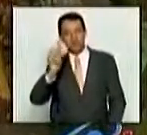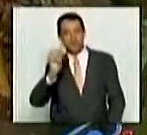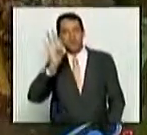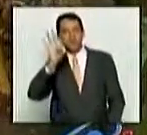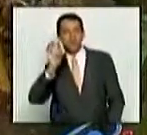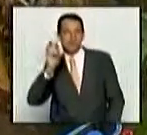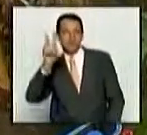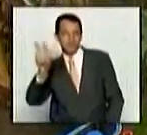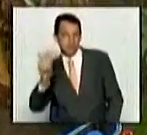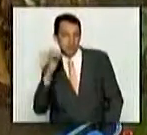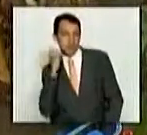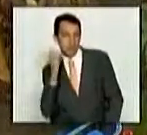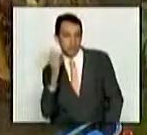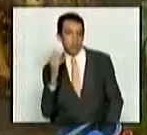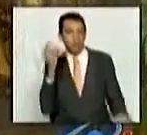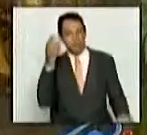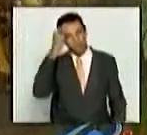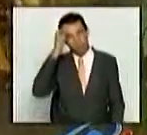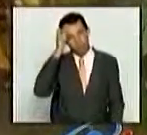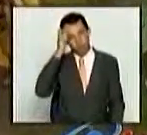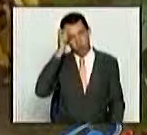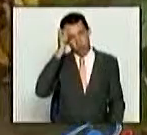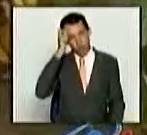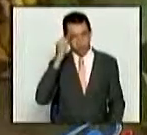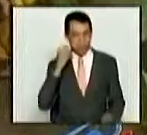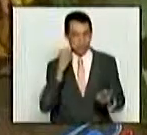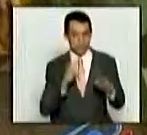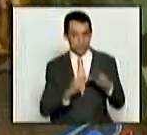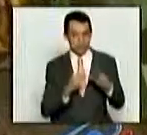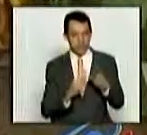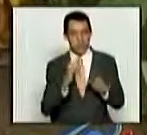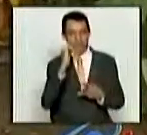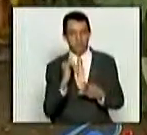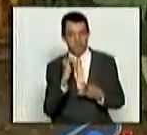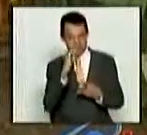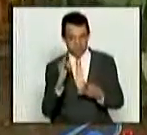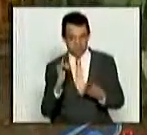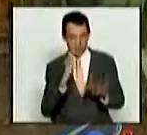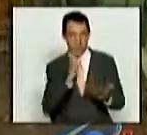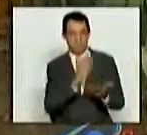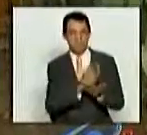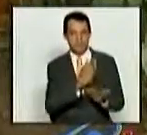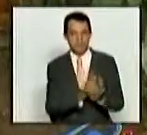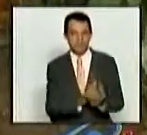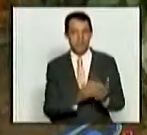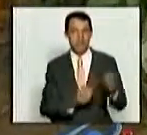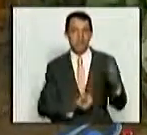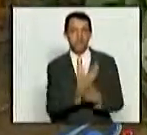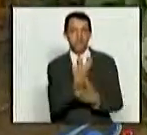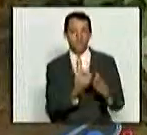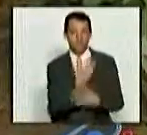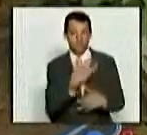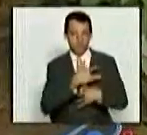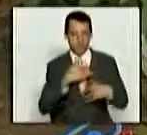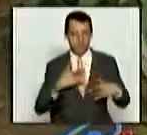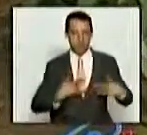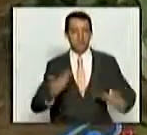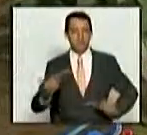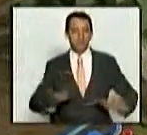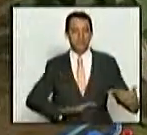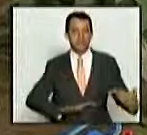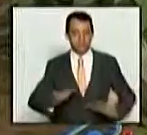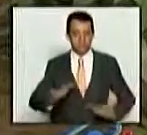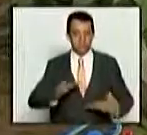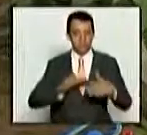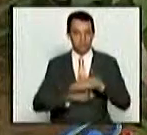301-487-8197. Y en Buga, en la tienda y en Ibagué, en la tienda naturista Flor de la Salud, con Diana Patricia Silva,